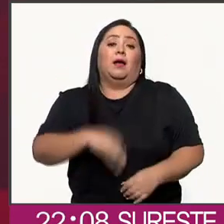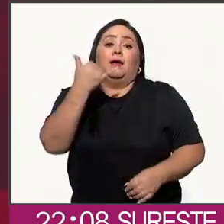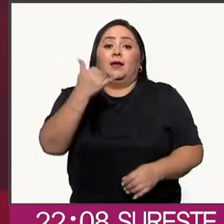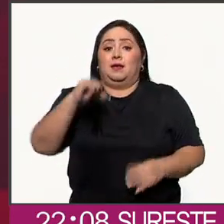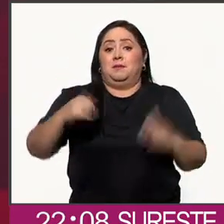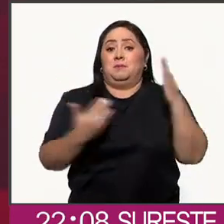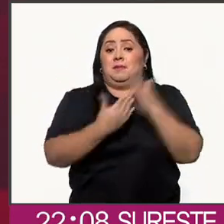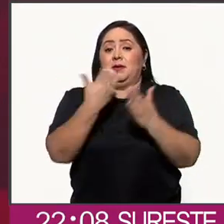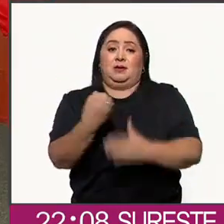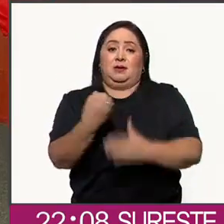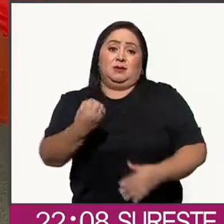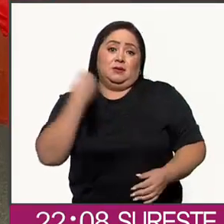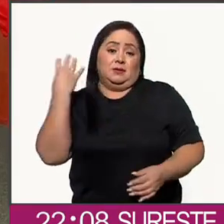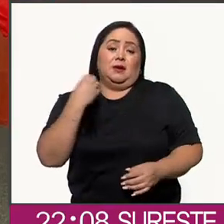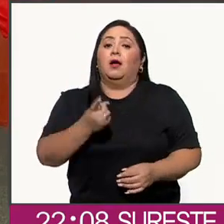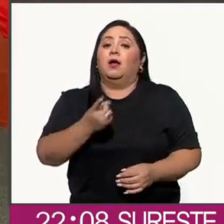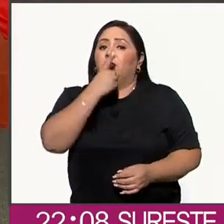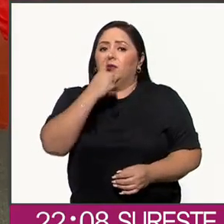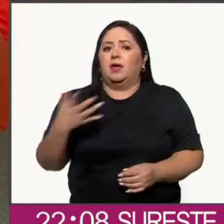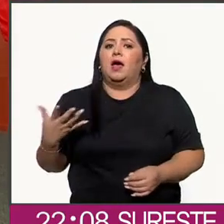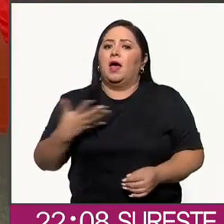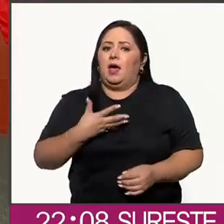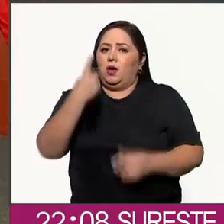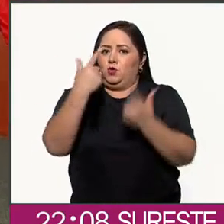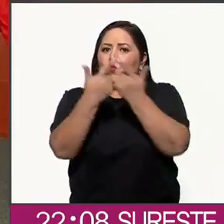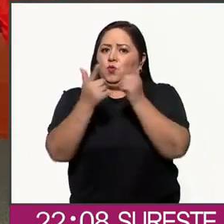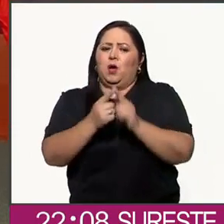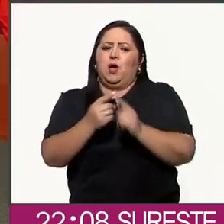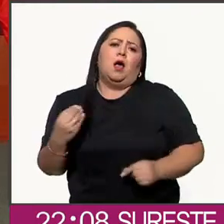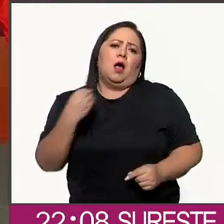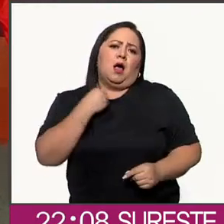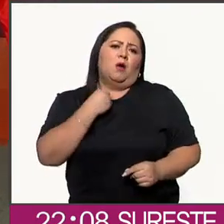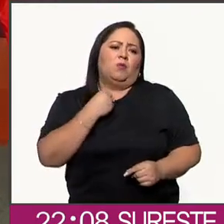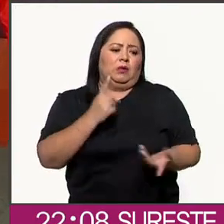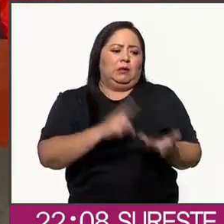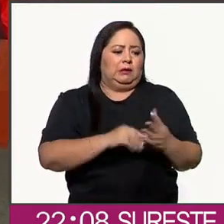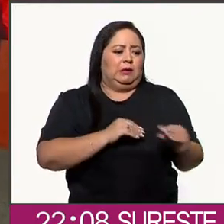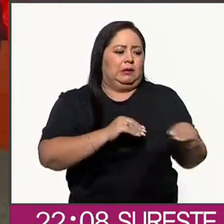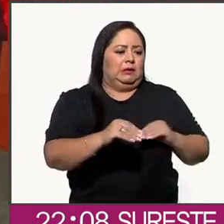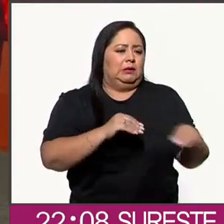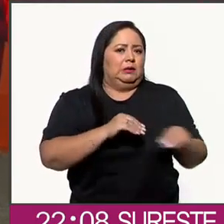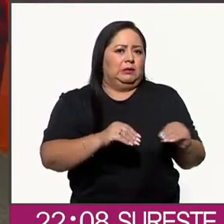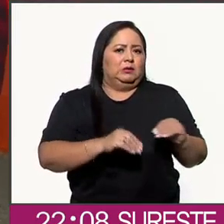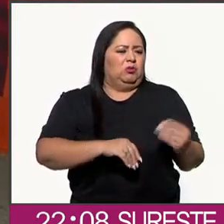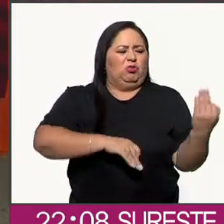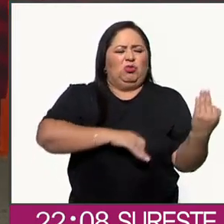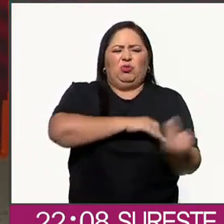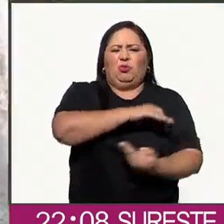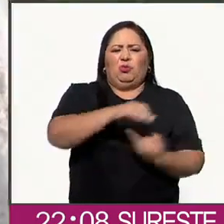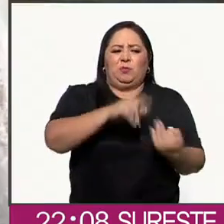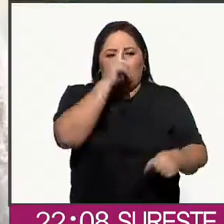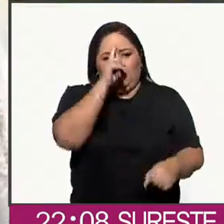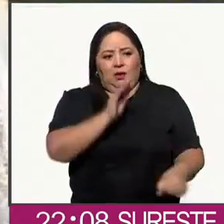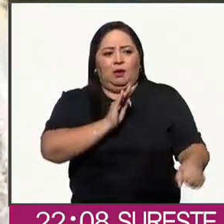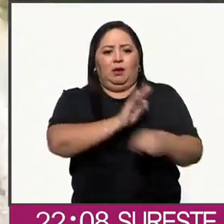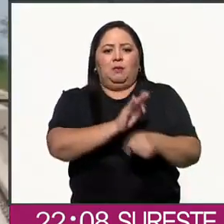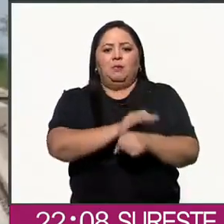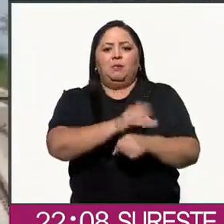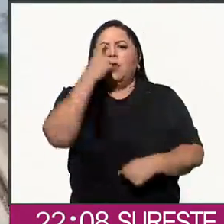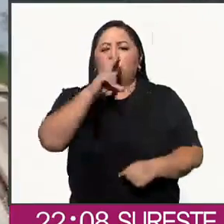el primer mandatario afirmó que hay un grupo de abogados que ha promovido prácticamente todos los amparos contra obras